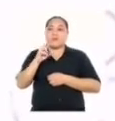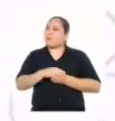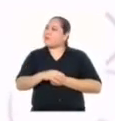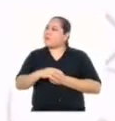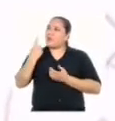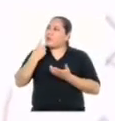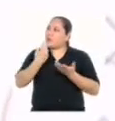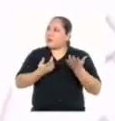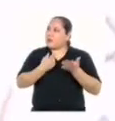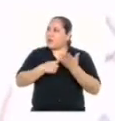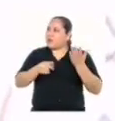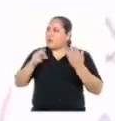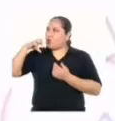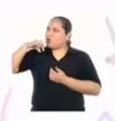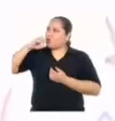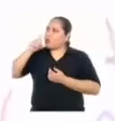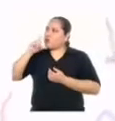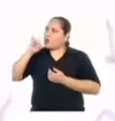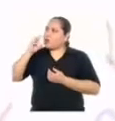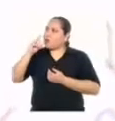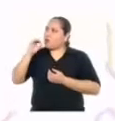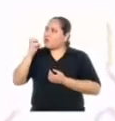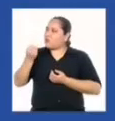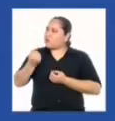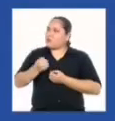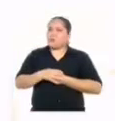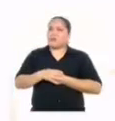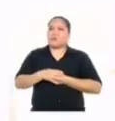¿Qué eran los poliedros regulares?